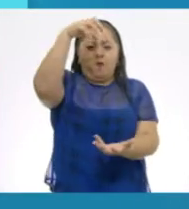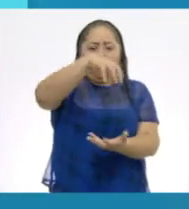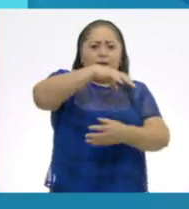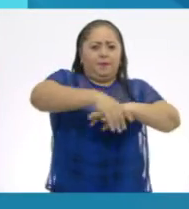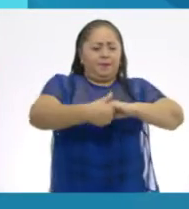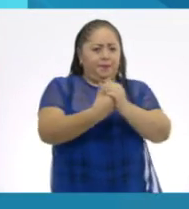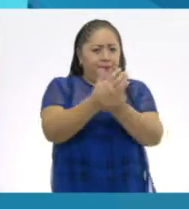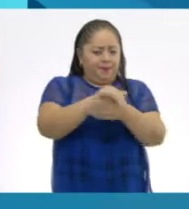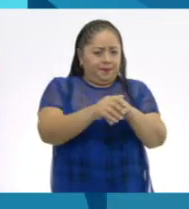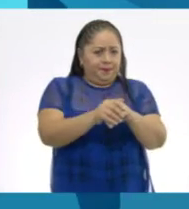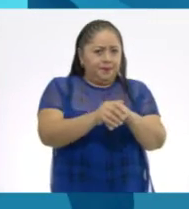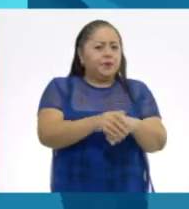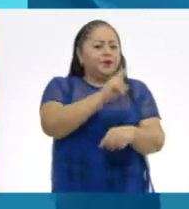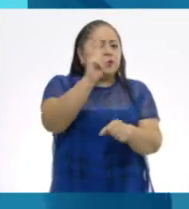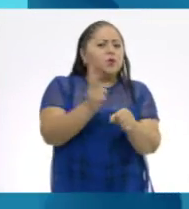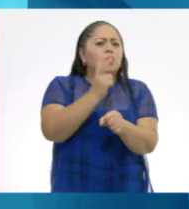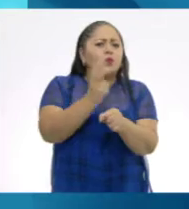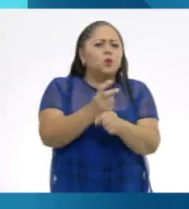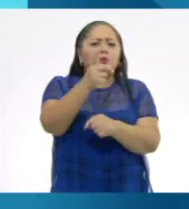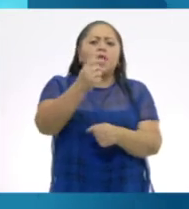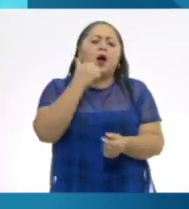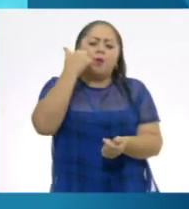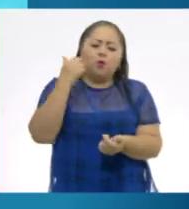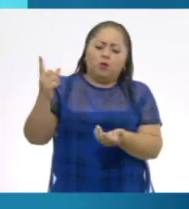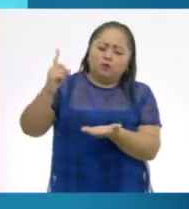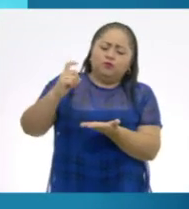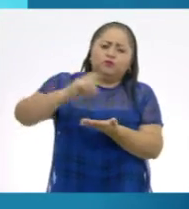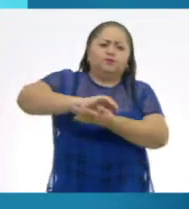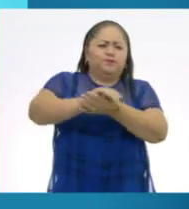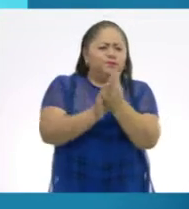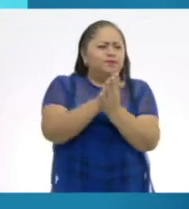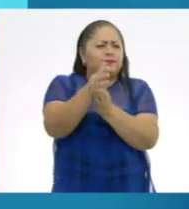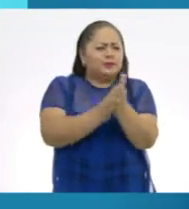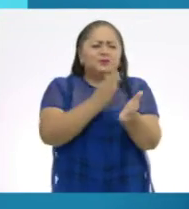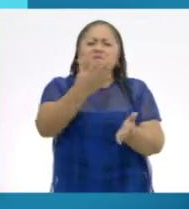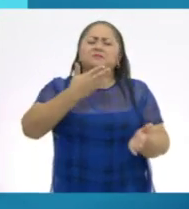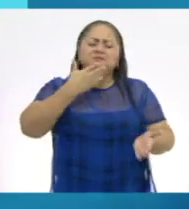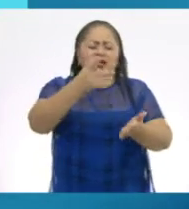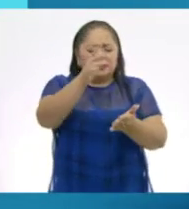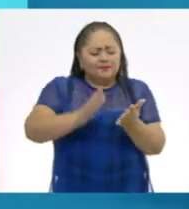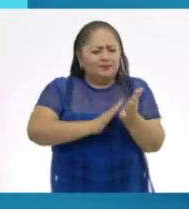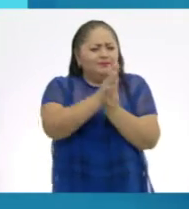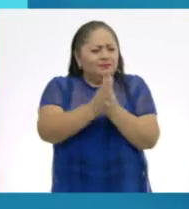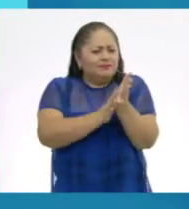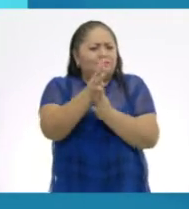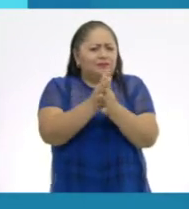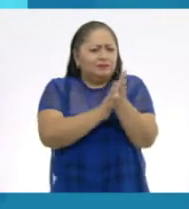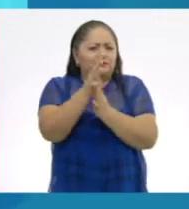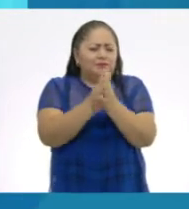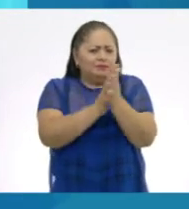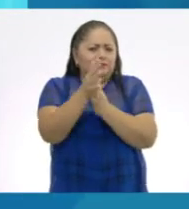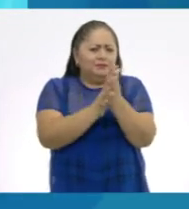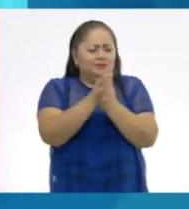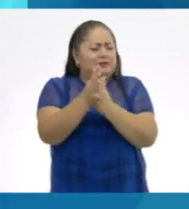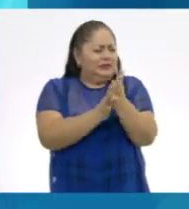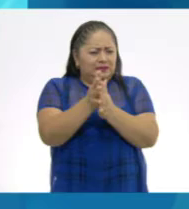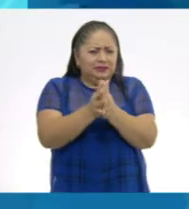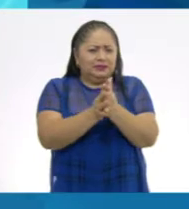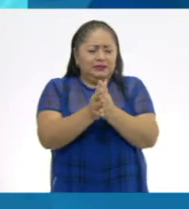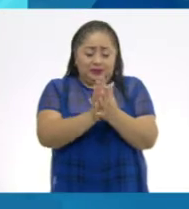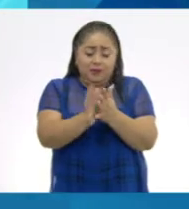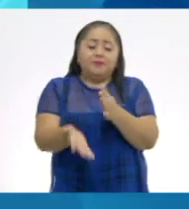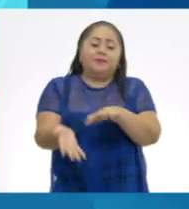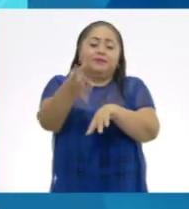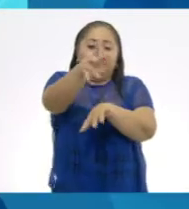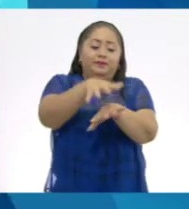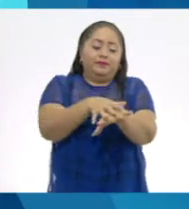manos. Usa suficiente jabón. Frota tus palmas una con la otra. Ahora, frota la palma